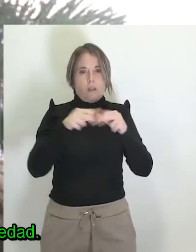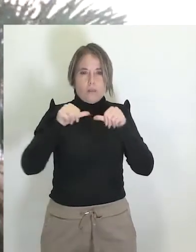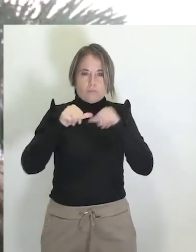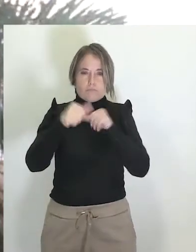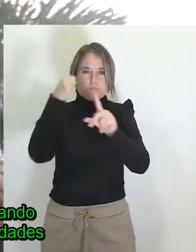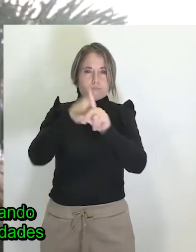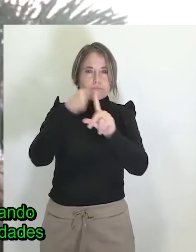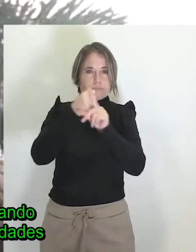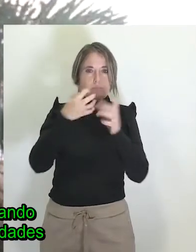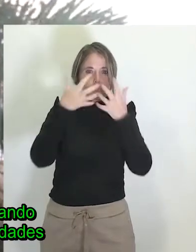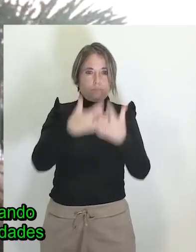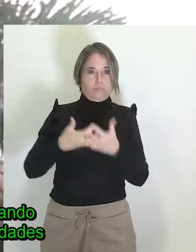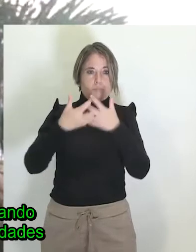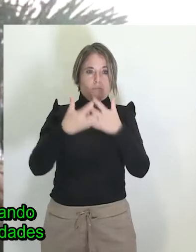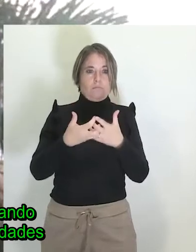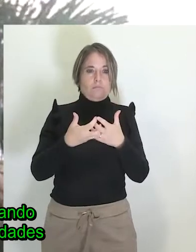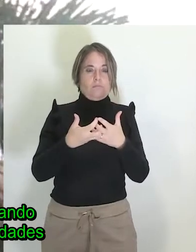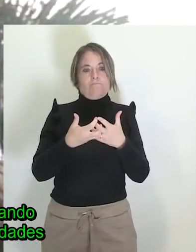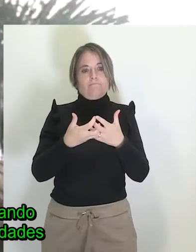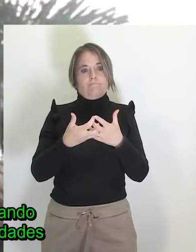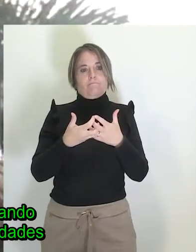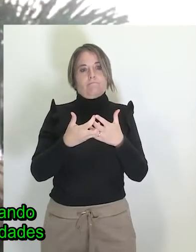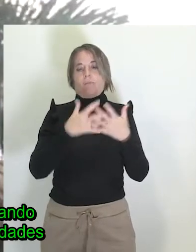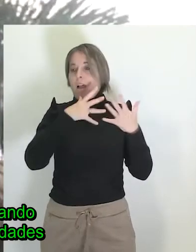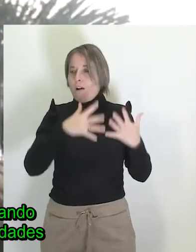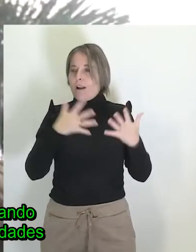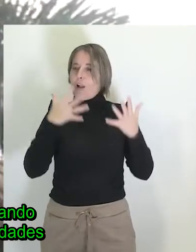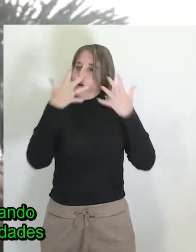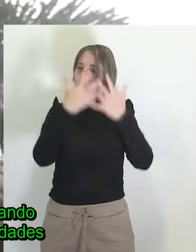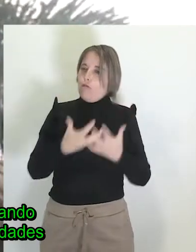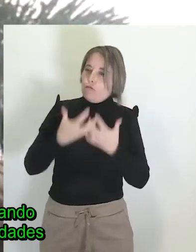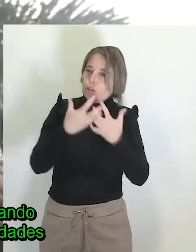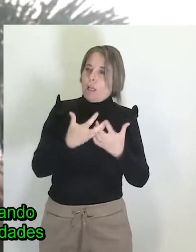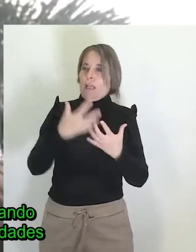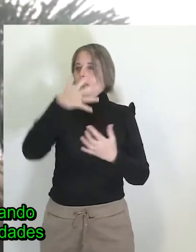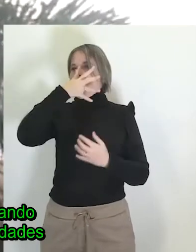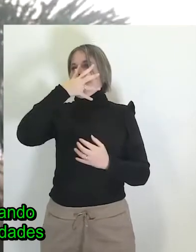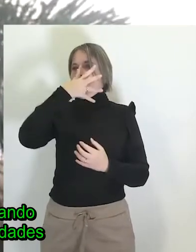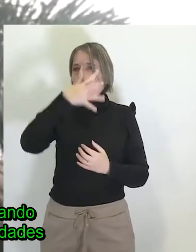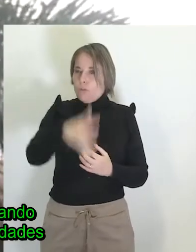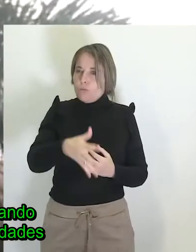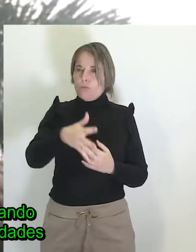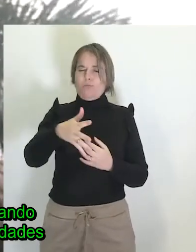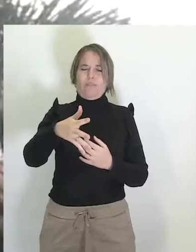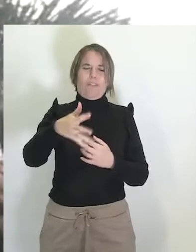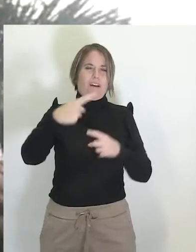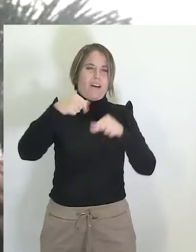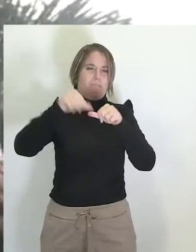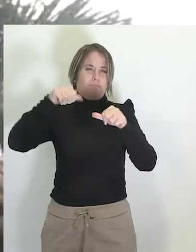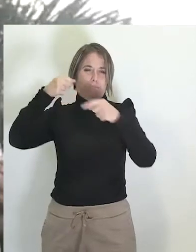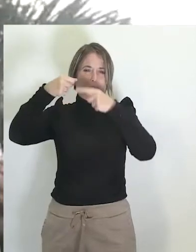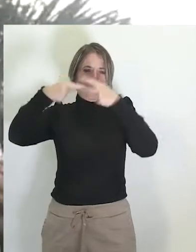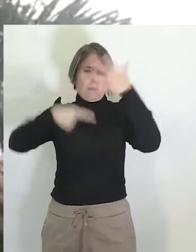sociedad, porque en medio de estar luchando y denunciando todas las barbaridades de